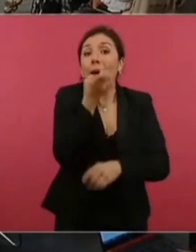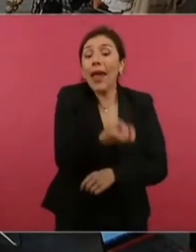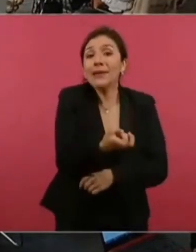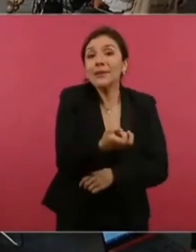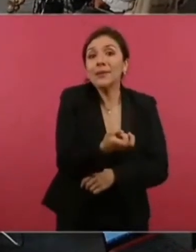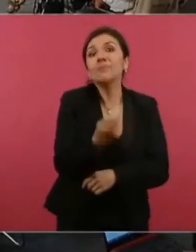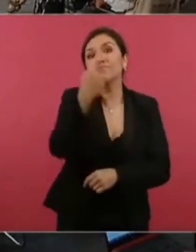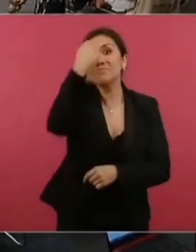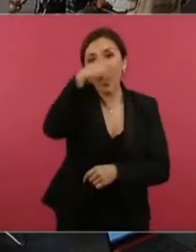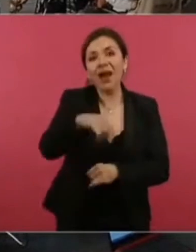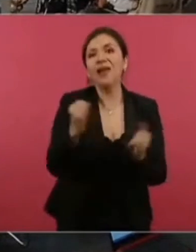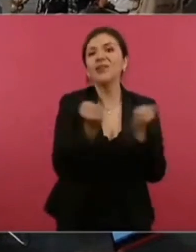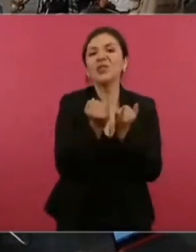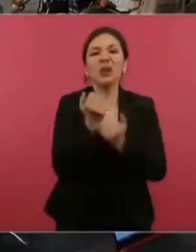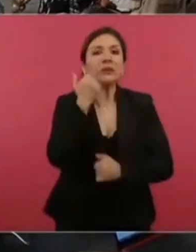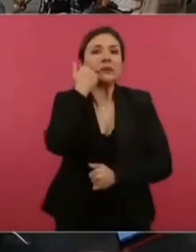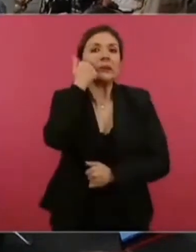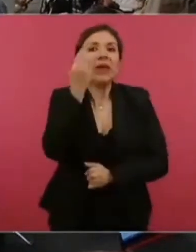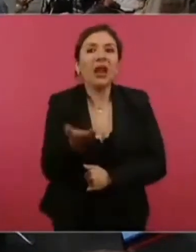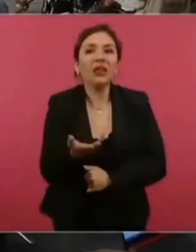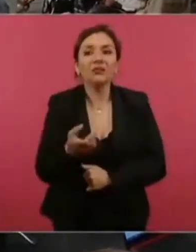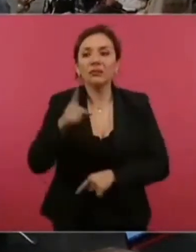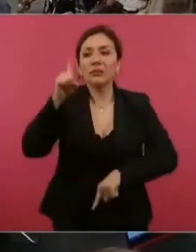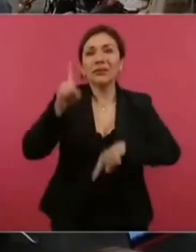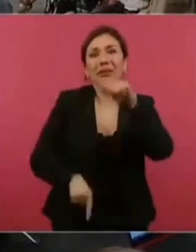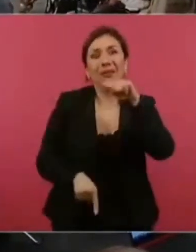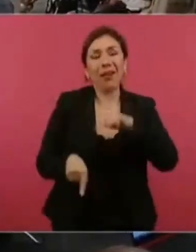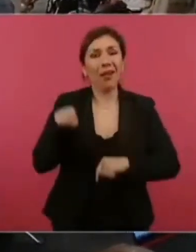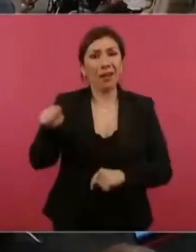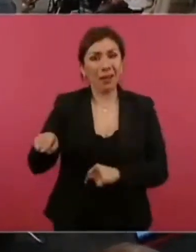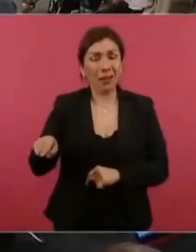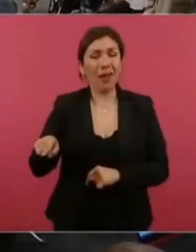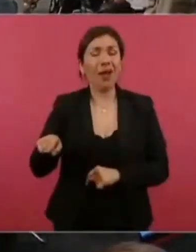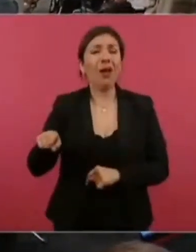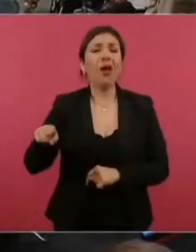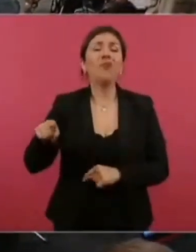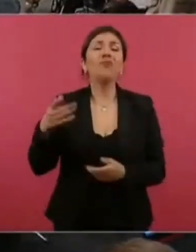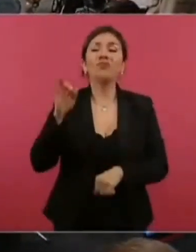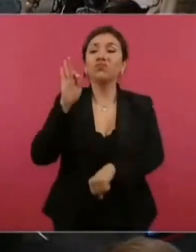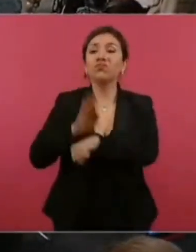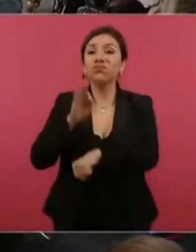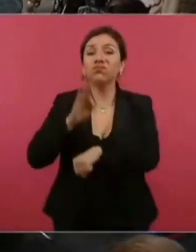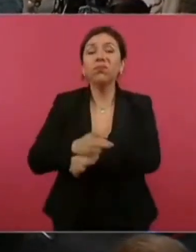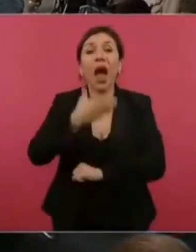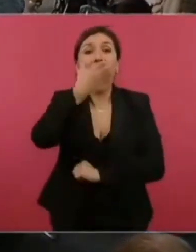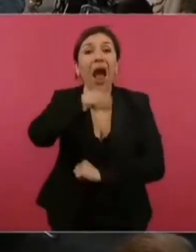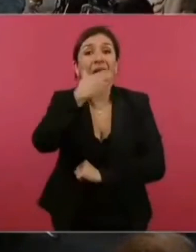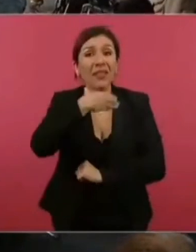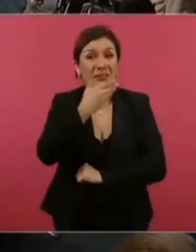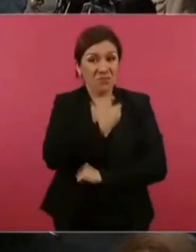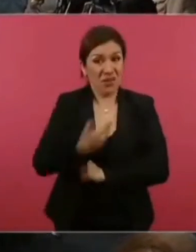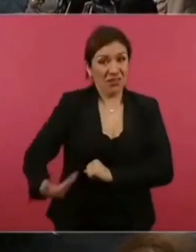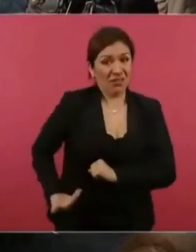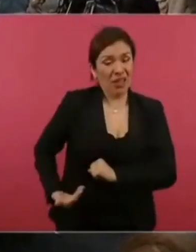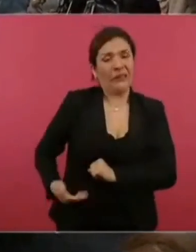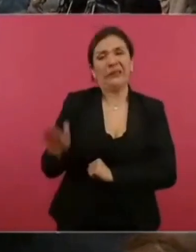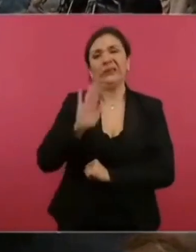para oponerse a la política popular y patriótica del general Cárdenas.